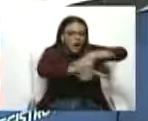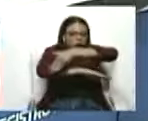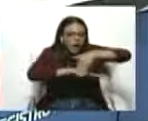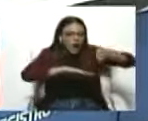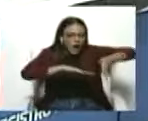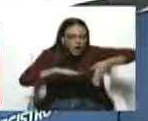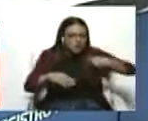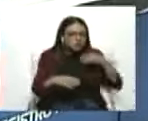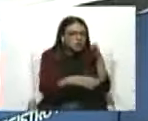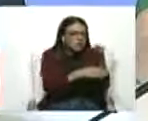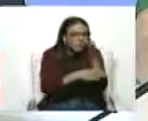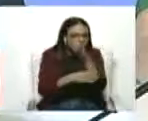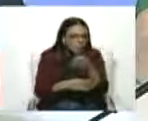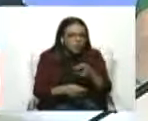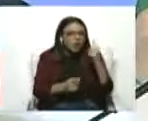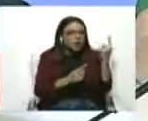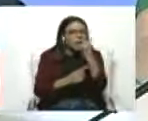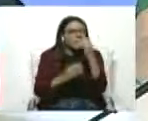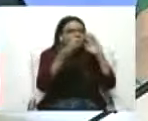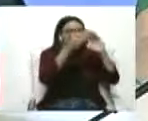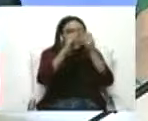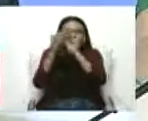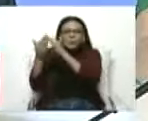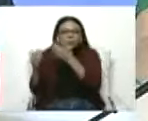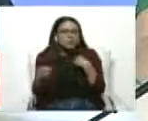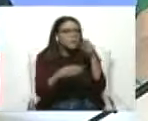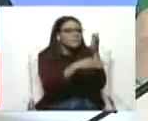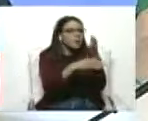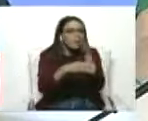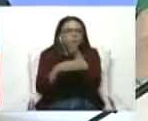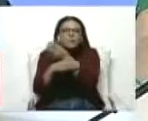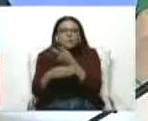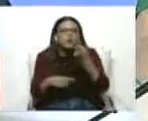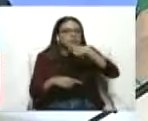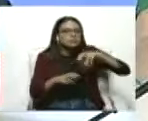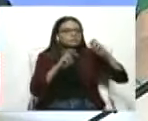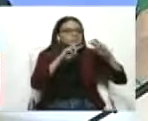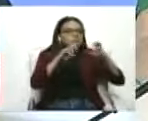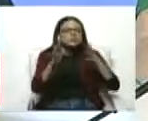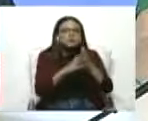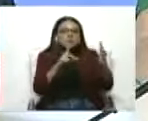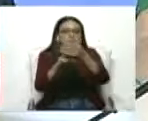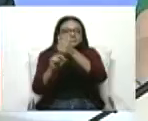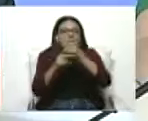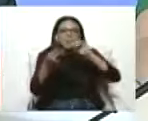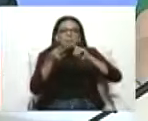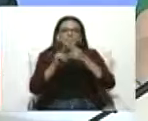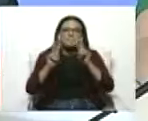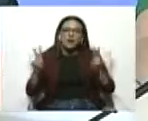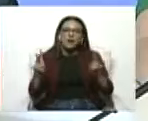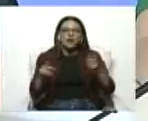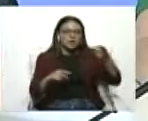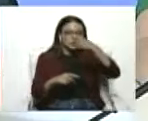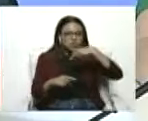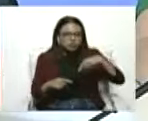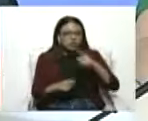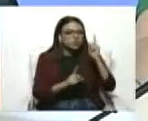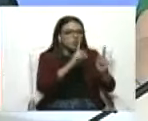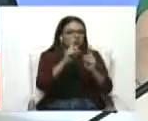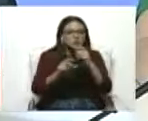este país. Si nosotros garantizamos la paz, Nels, en cada calle de este